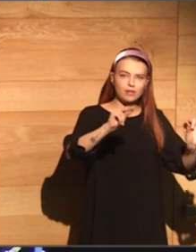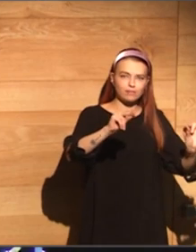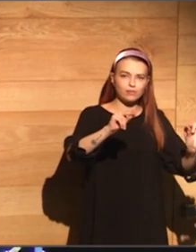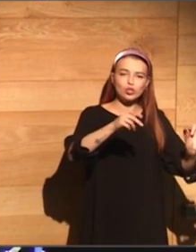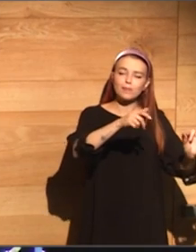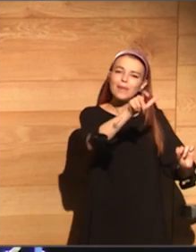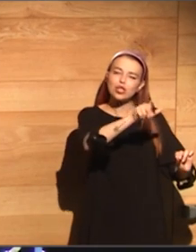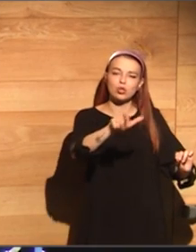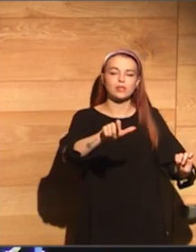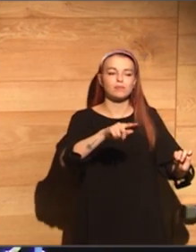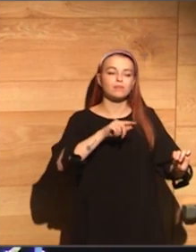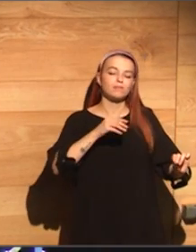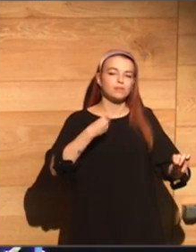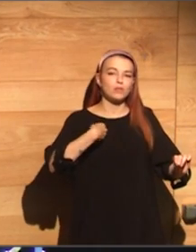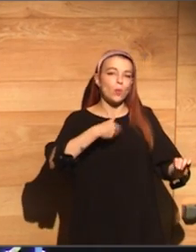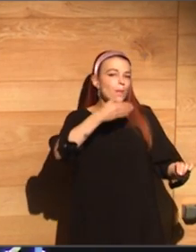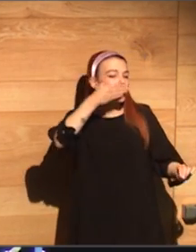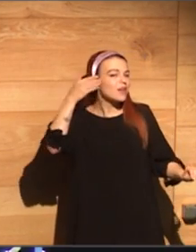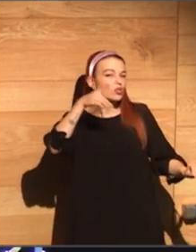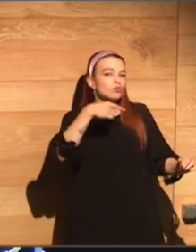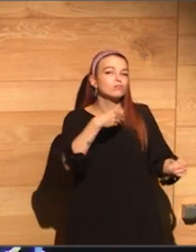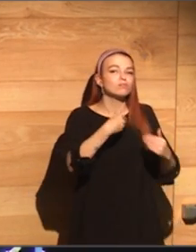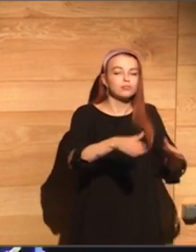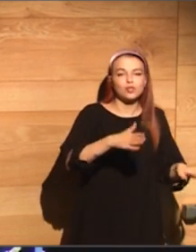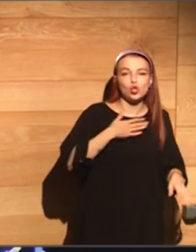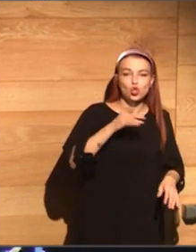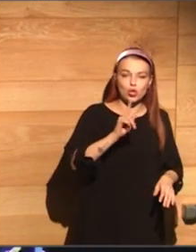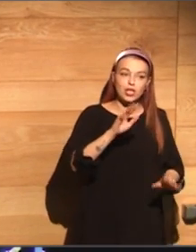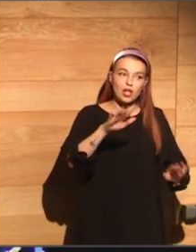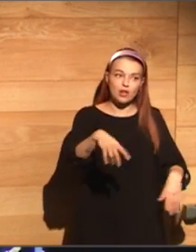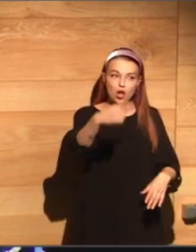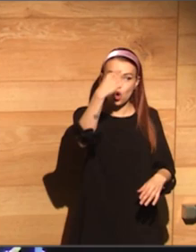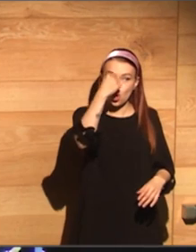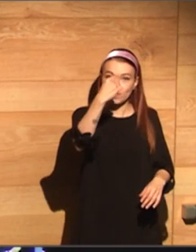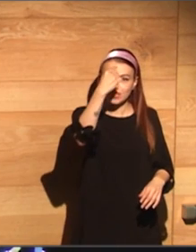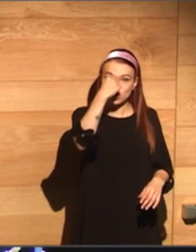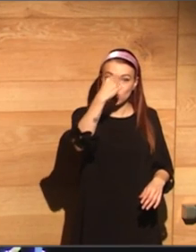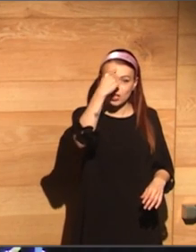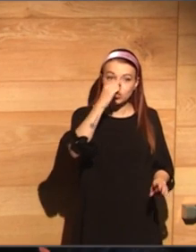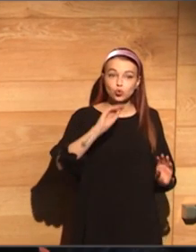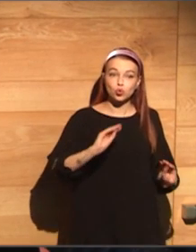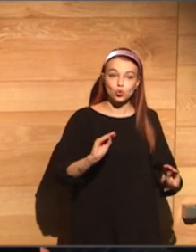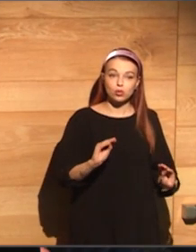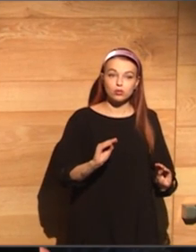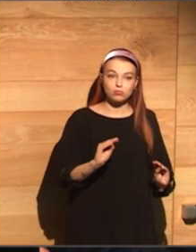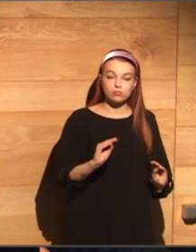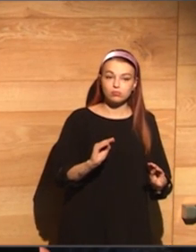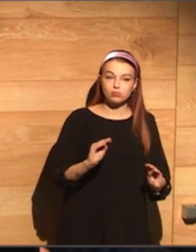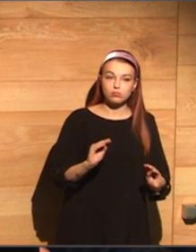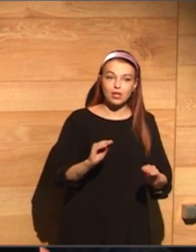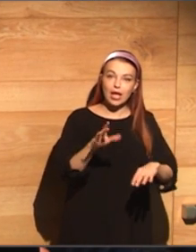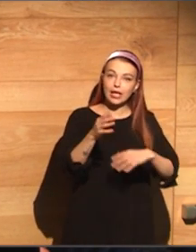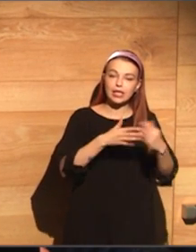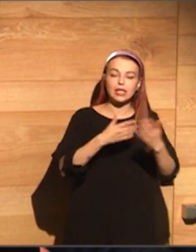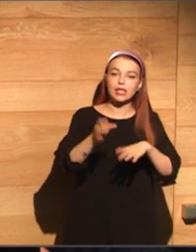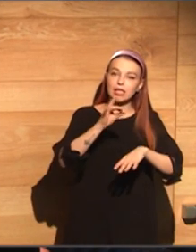esos privilegios. Y muchas de sus obsesiones acaban en este guión absolutamente coral que escribe con